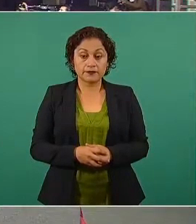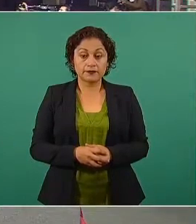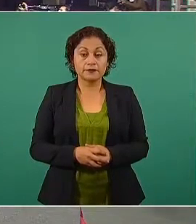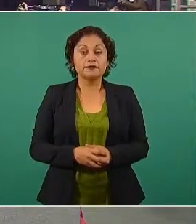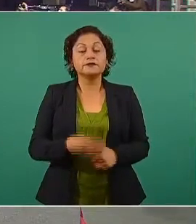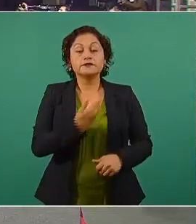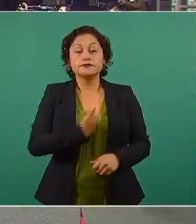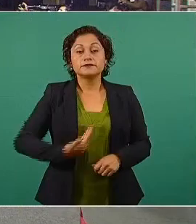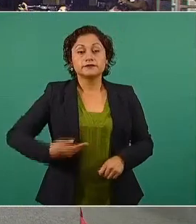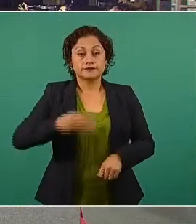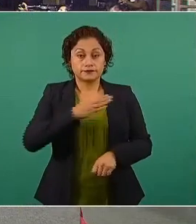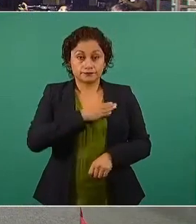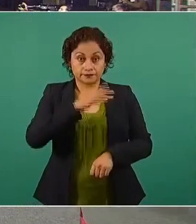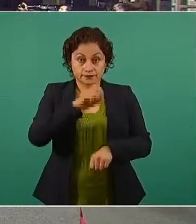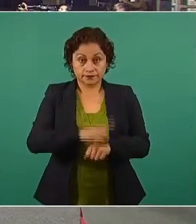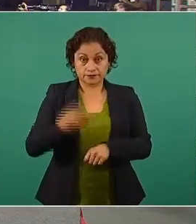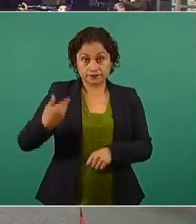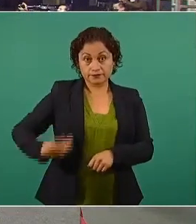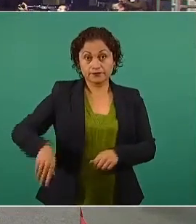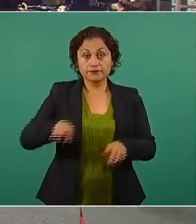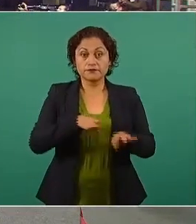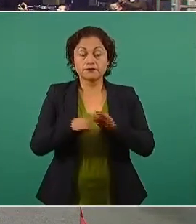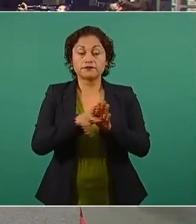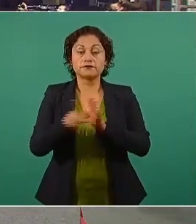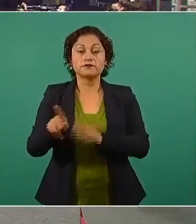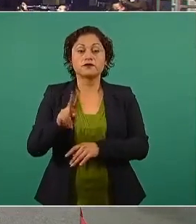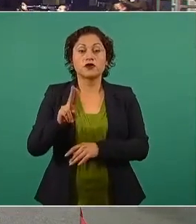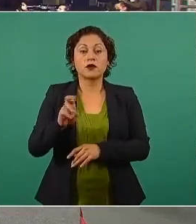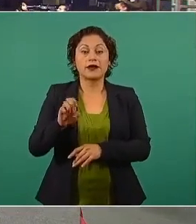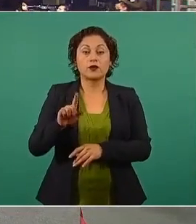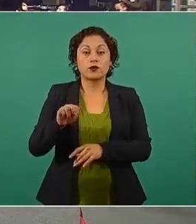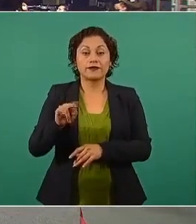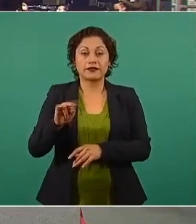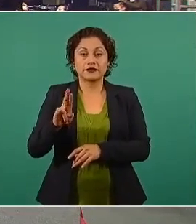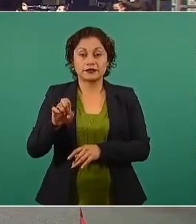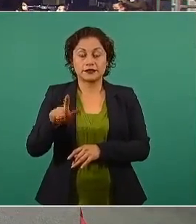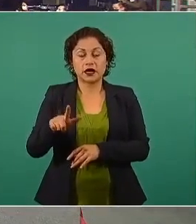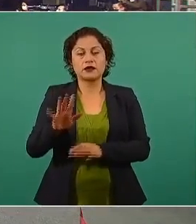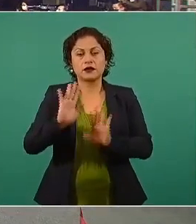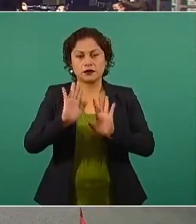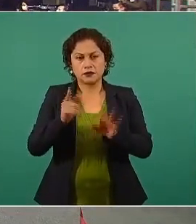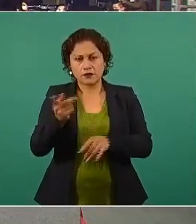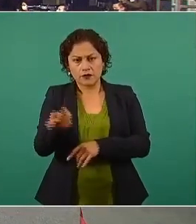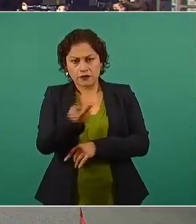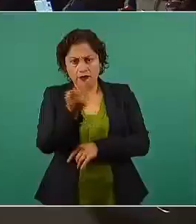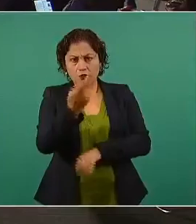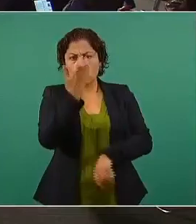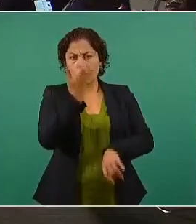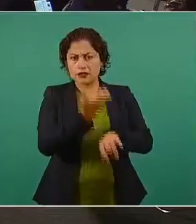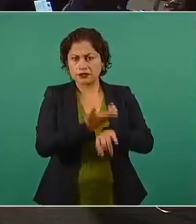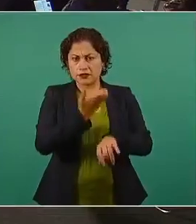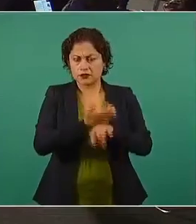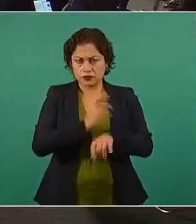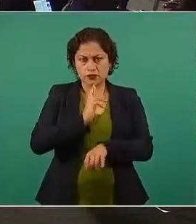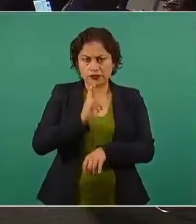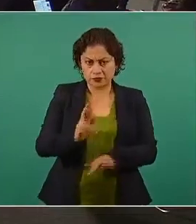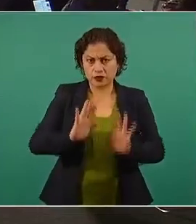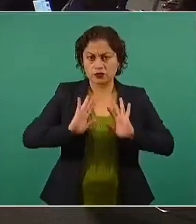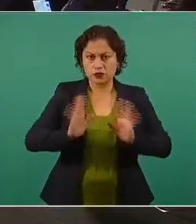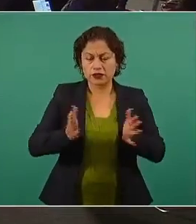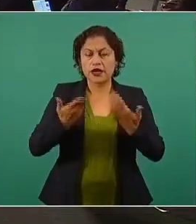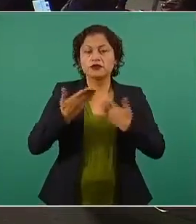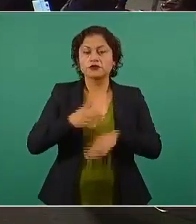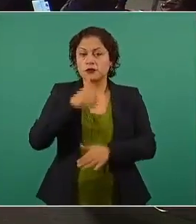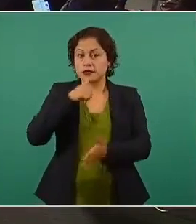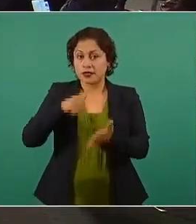Presidente, buenos días. Pedro Vicaña, del Periódico Universal. Presidente, ¿ya hubo respuesta por parte del gobierno de Estados Unidos sobre esta carta diplomática que envió el